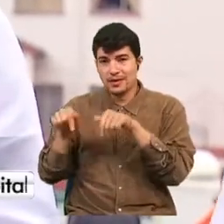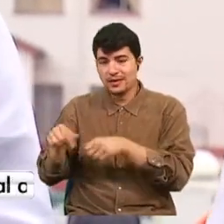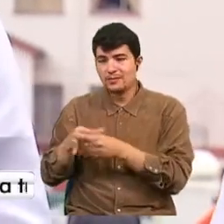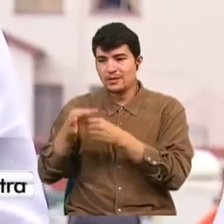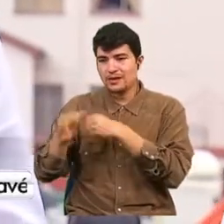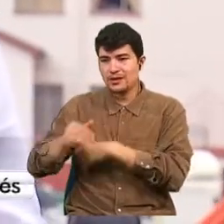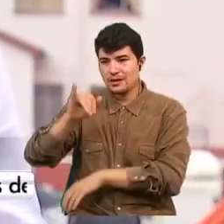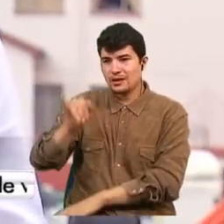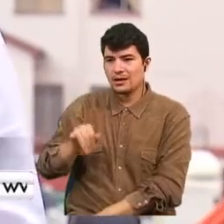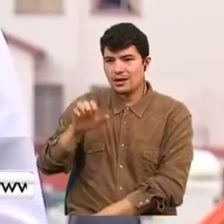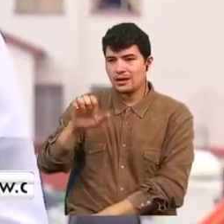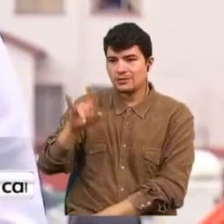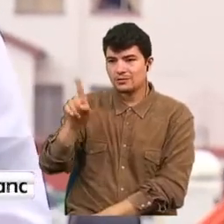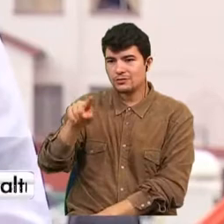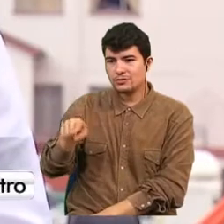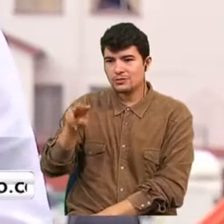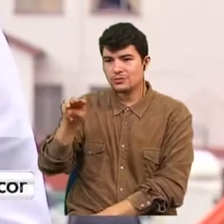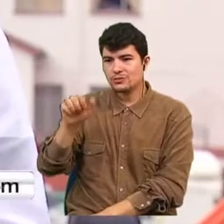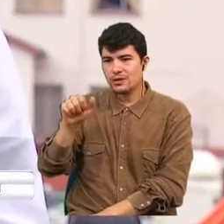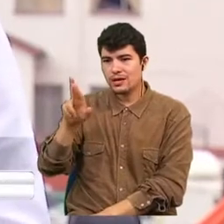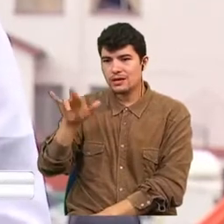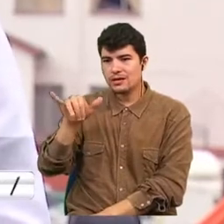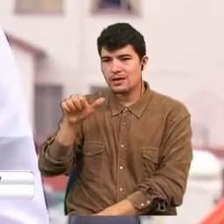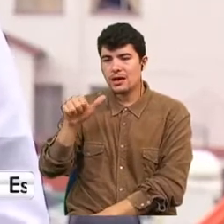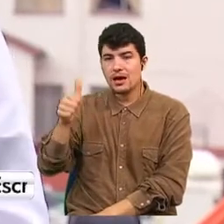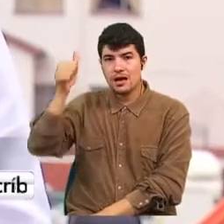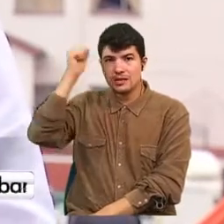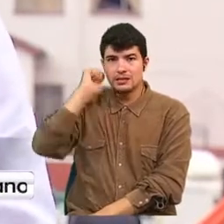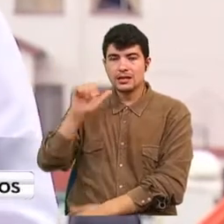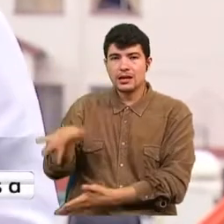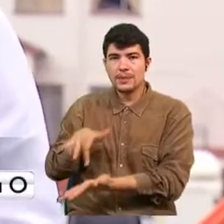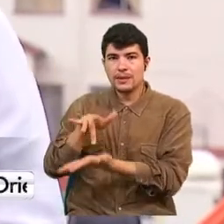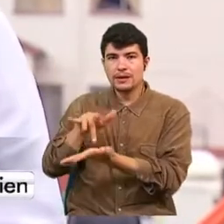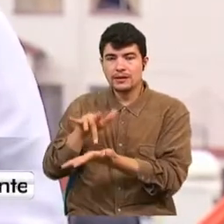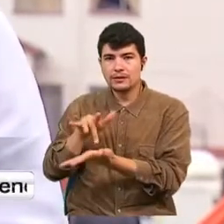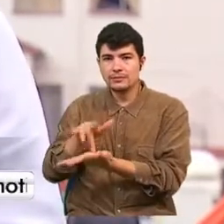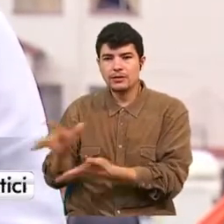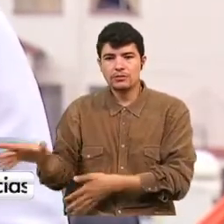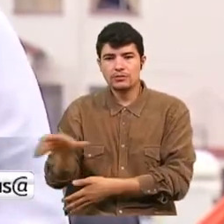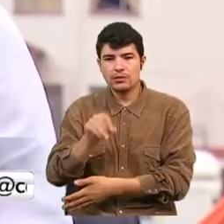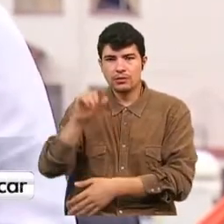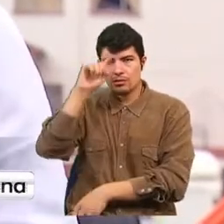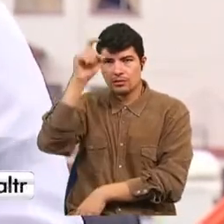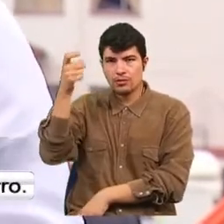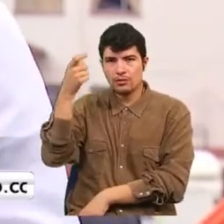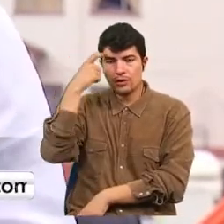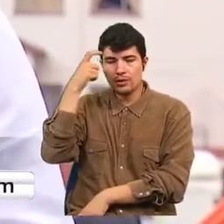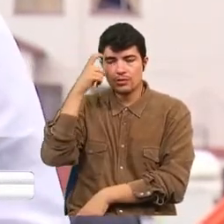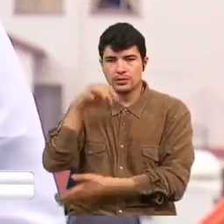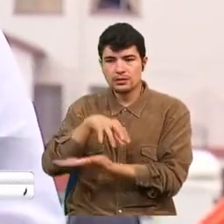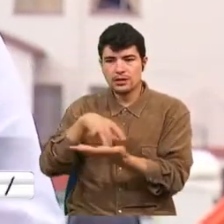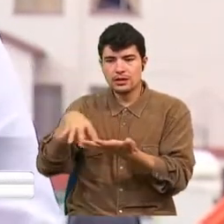municipio de Jesús María. Ayer contamos con la participación de toda la gobernación de Santander,